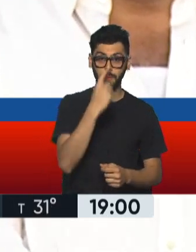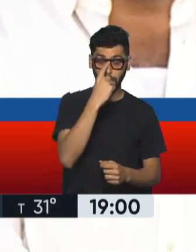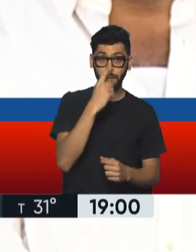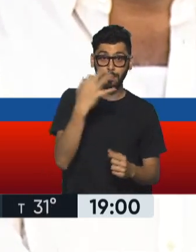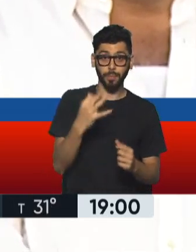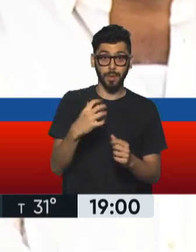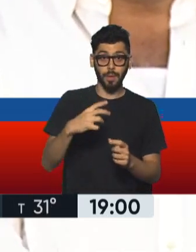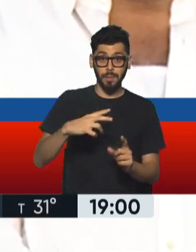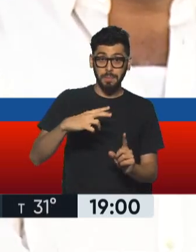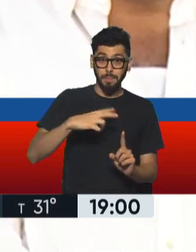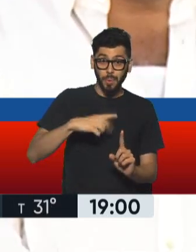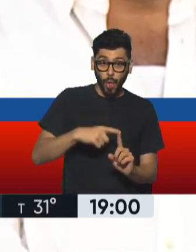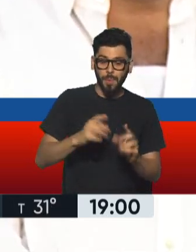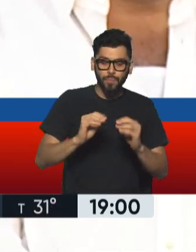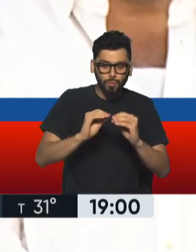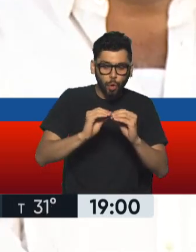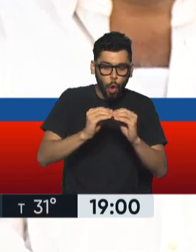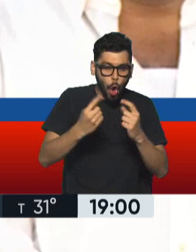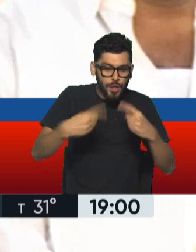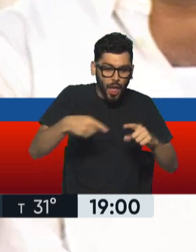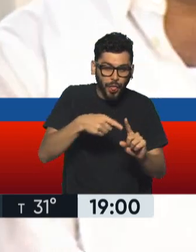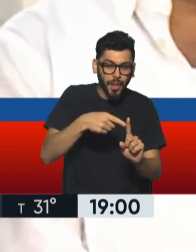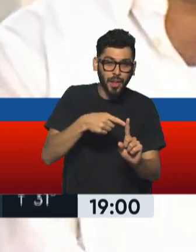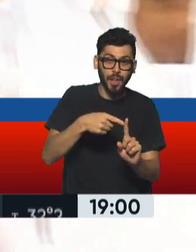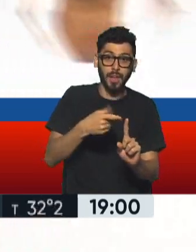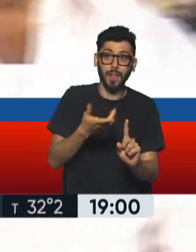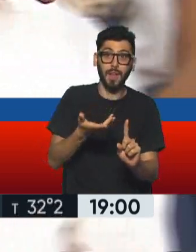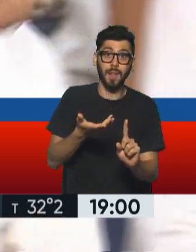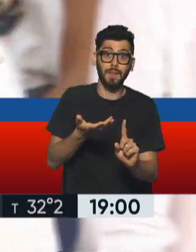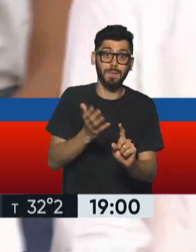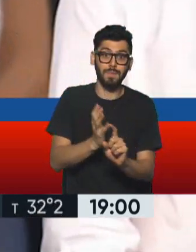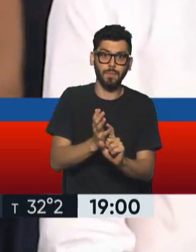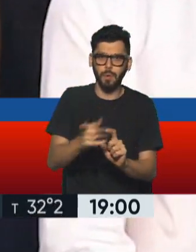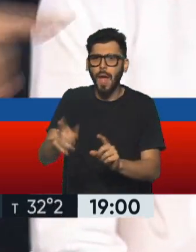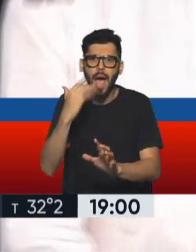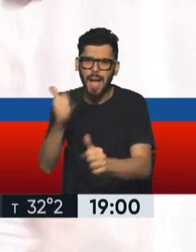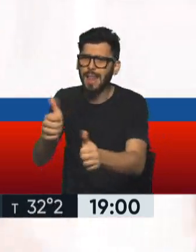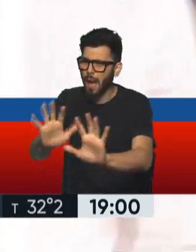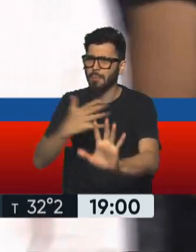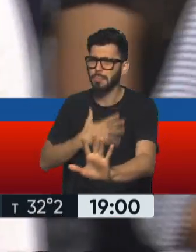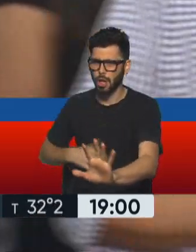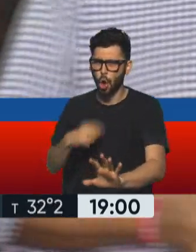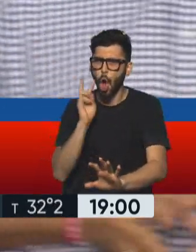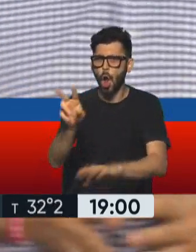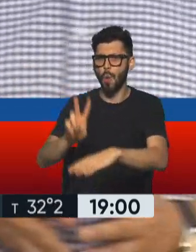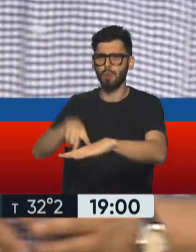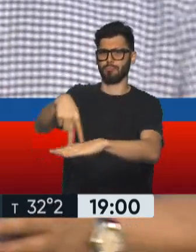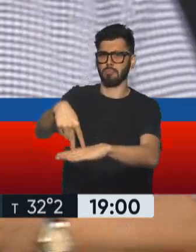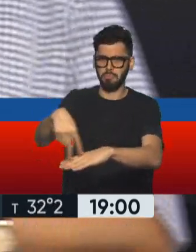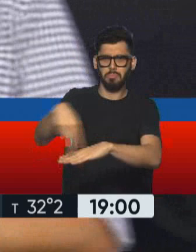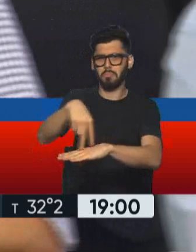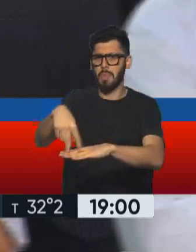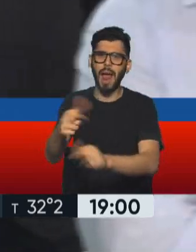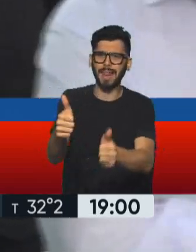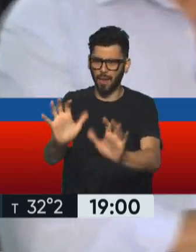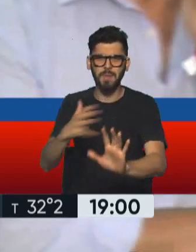privadas cuestiones que son del estricto resorte, está bien el compañero, no se preocupen que lo veo ahí moverse y está